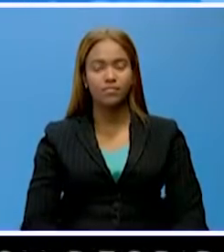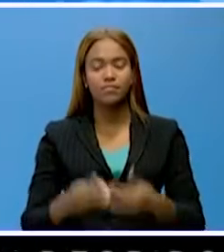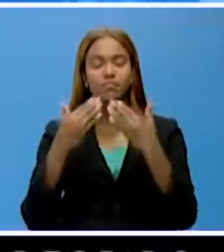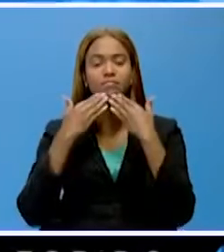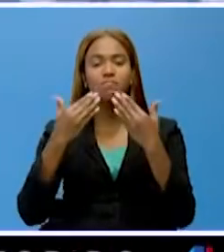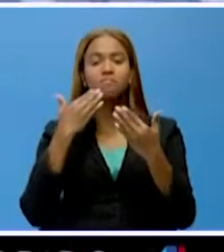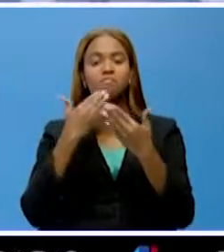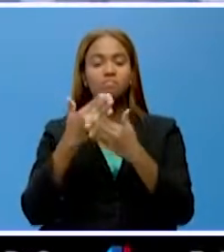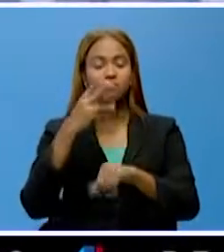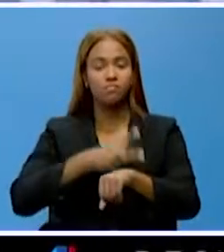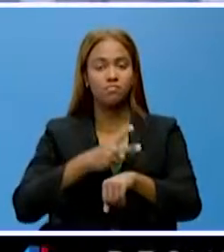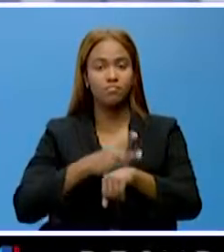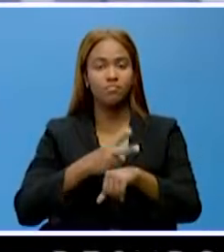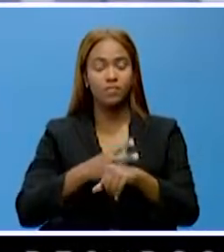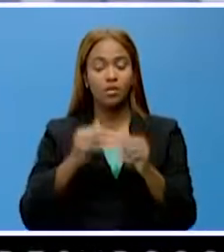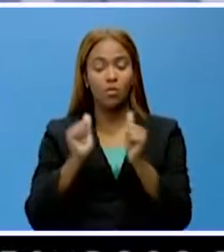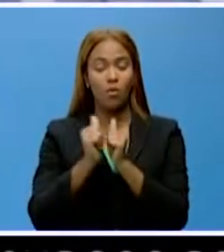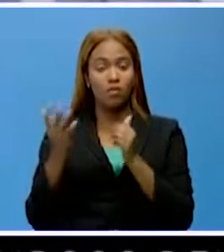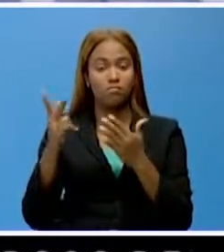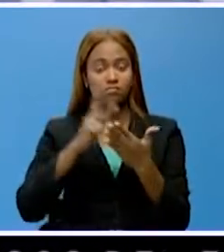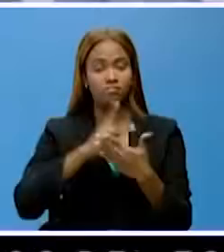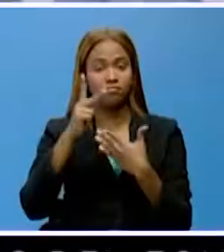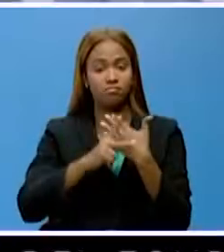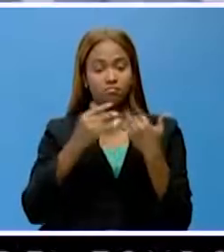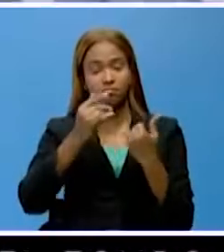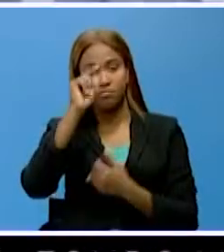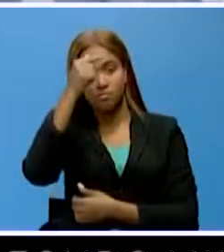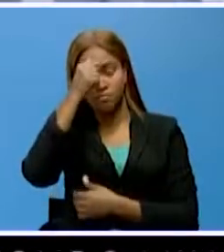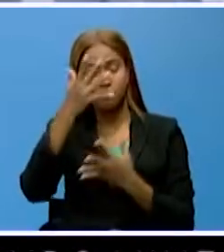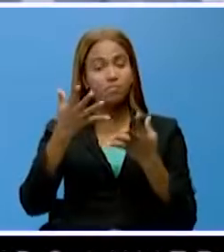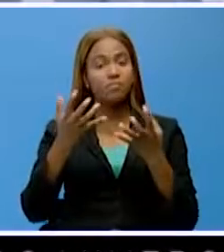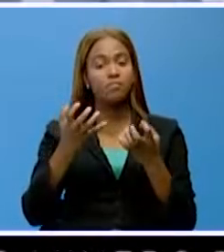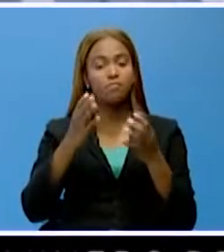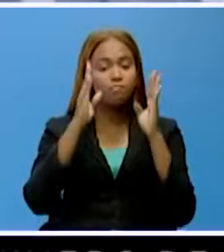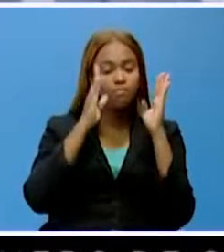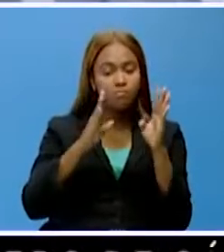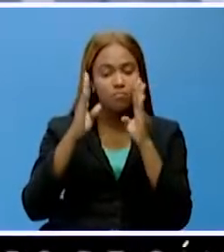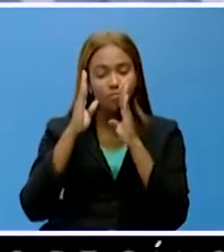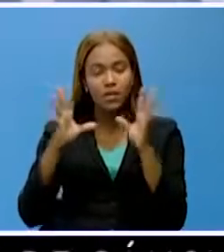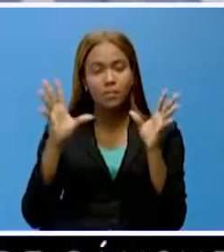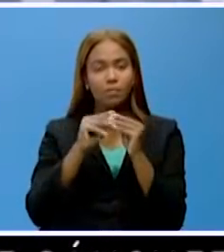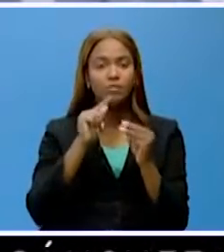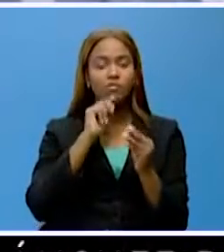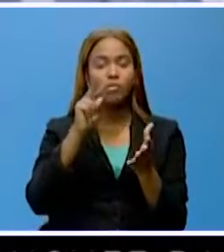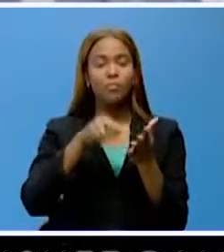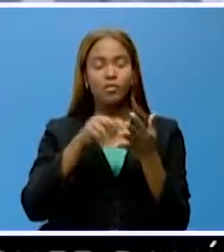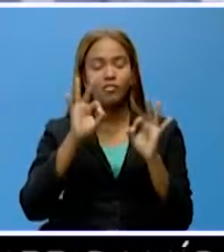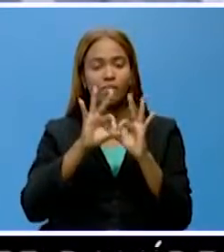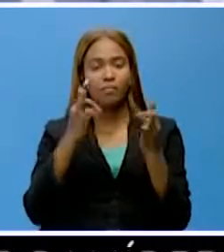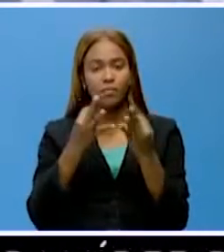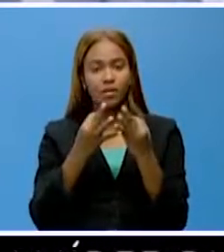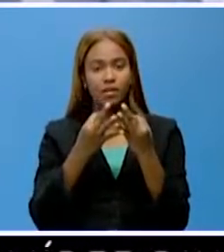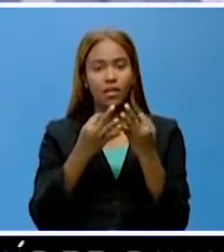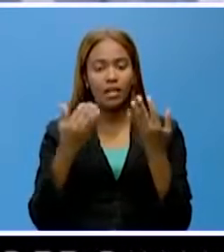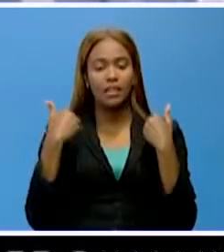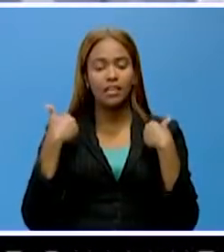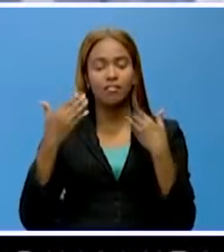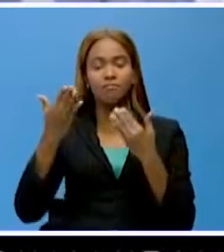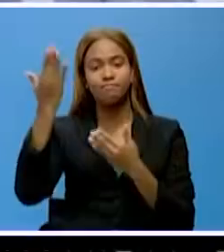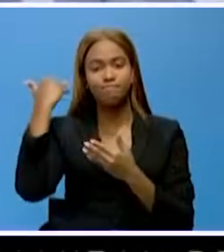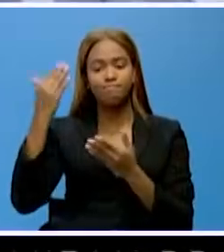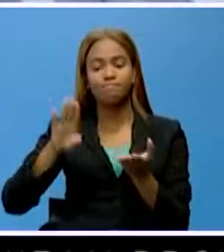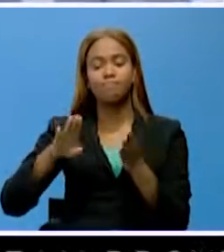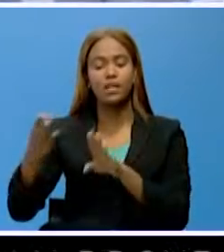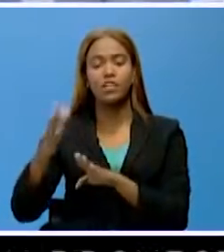Gracias, buenas tardes. Así es, con este programa, el gobierno procura asistir a más de 2.000 familias que perdieron a un